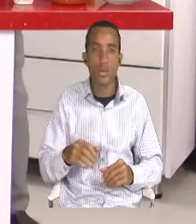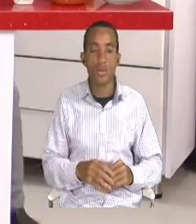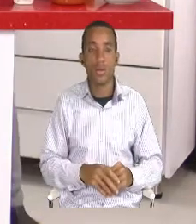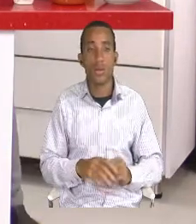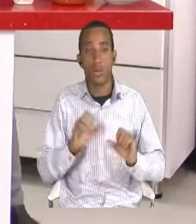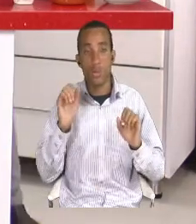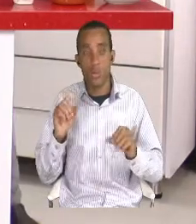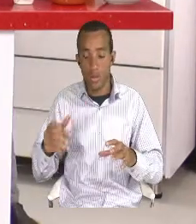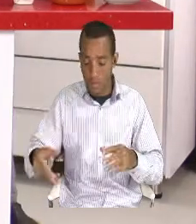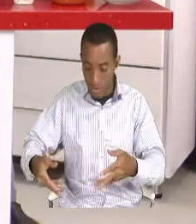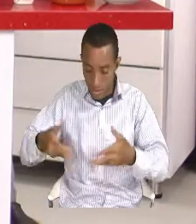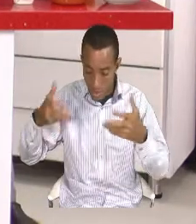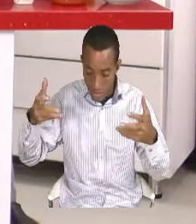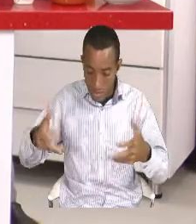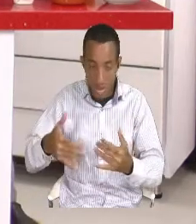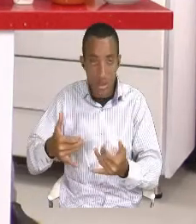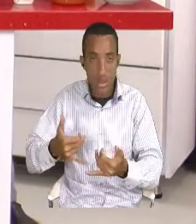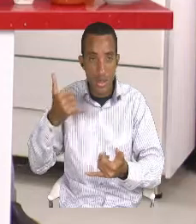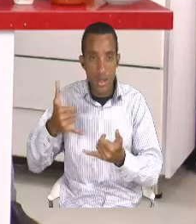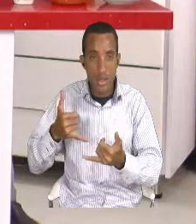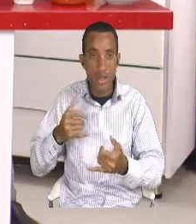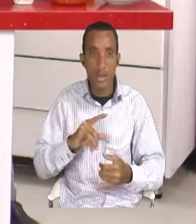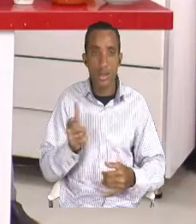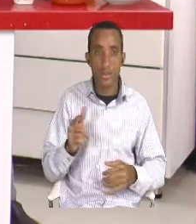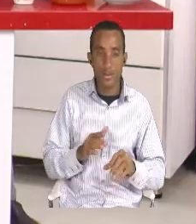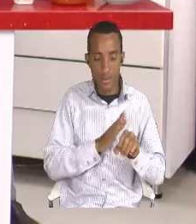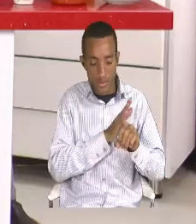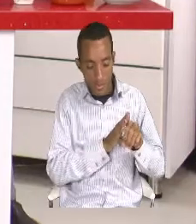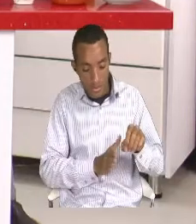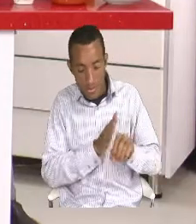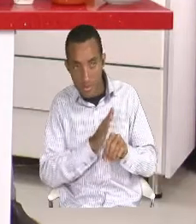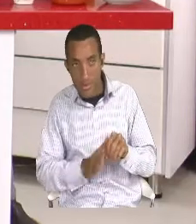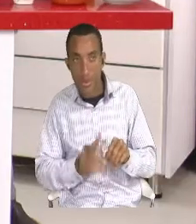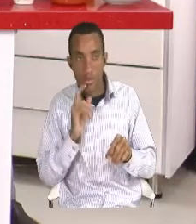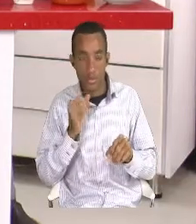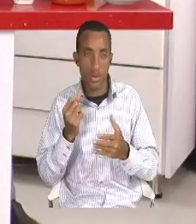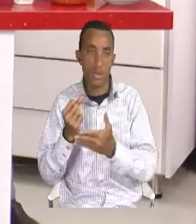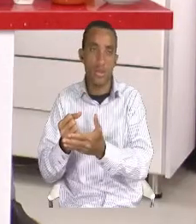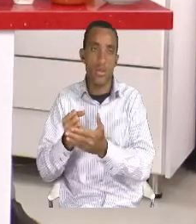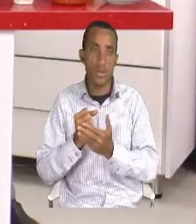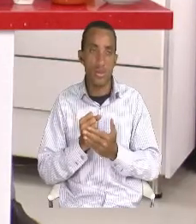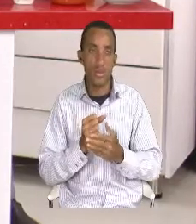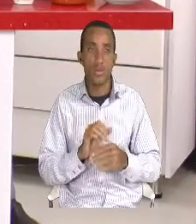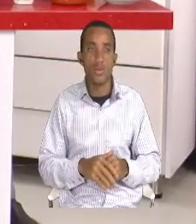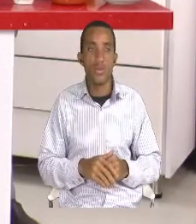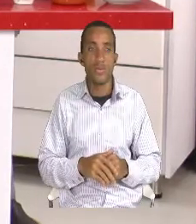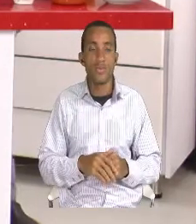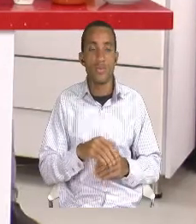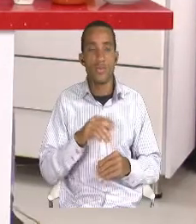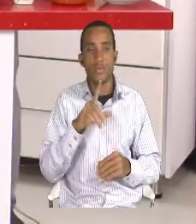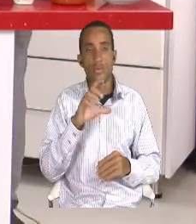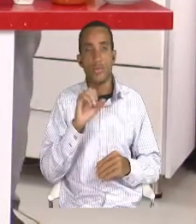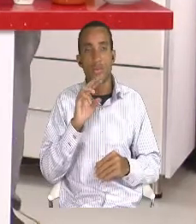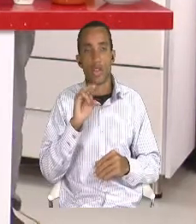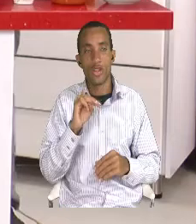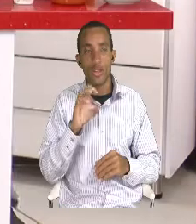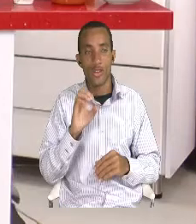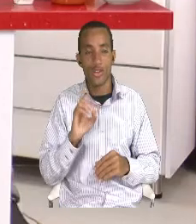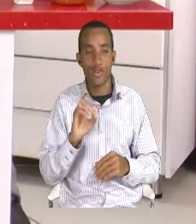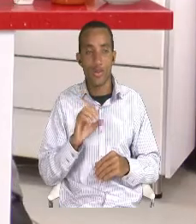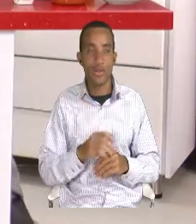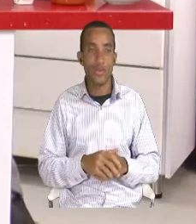para sellar los lomos. No sé si la señorita Emperatriz me colabora con el lomo. Ahí. Se lo regalo.